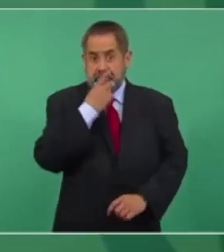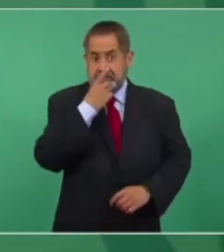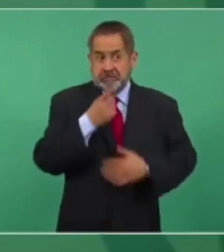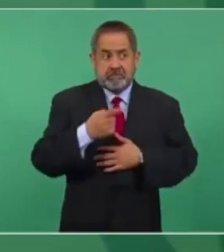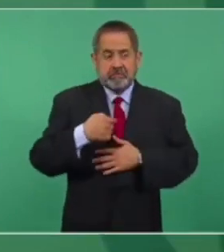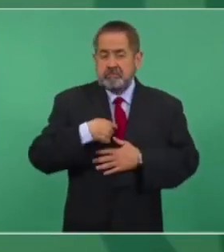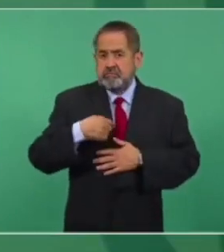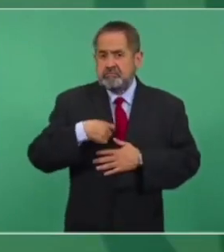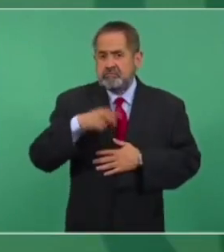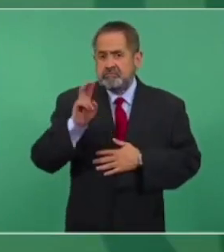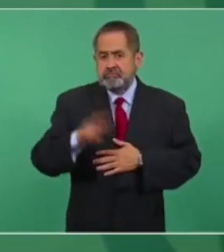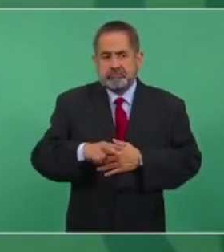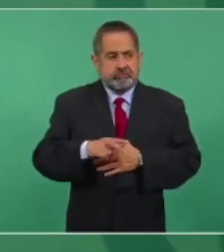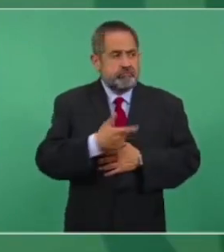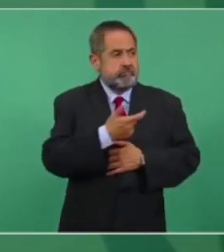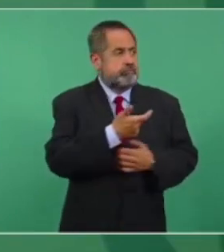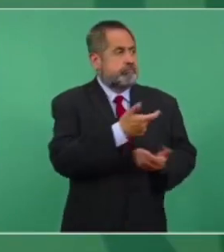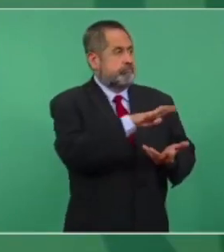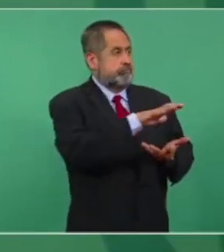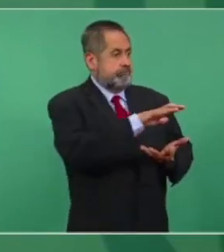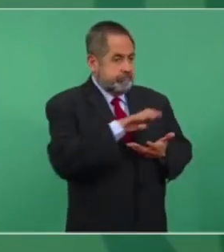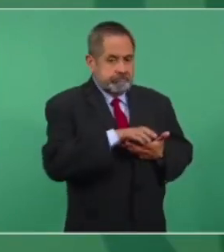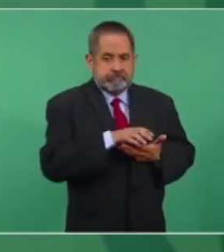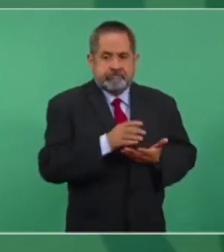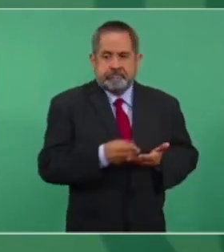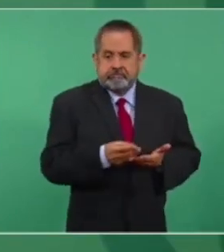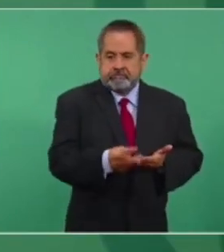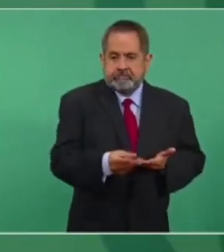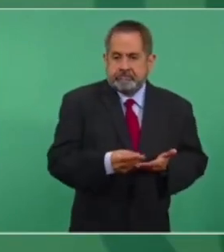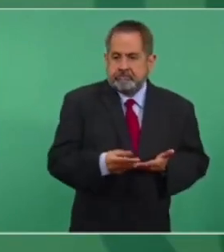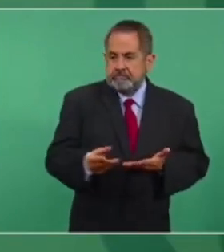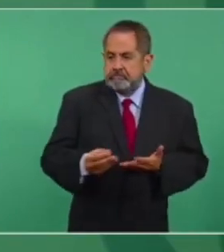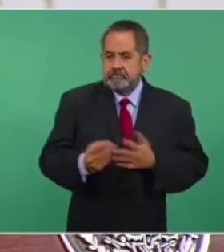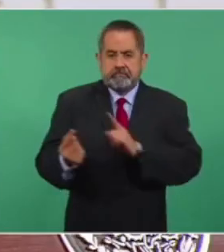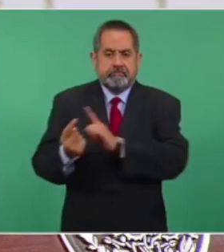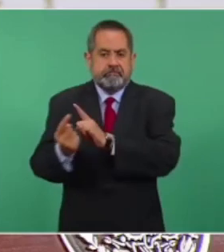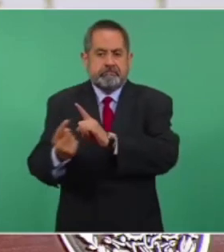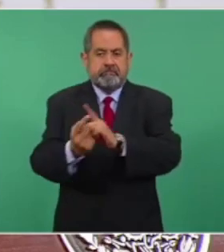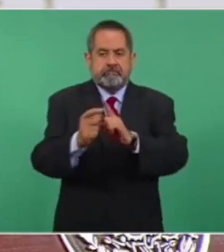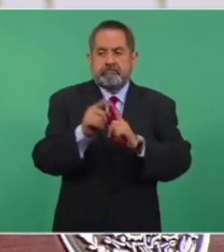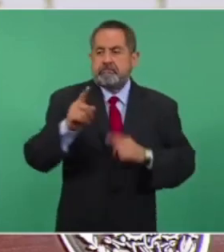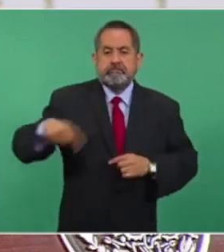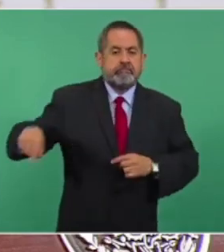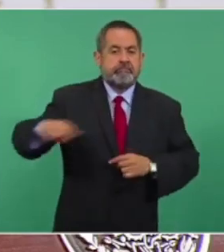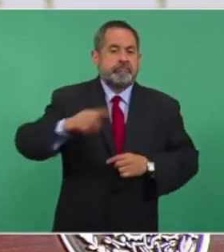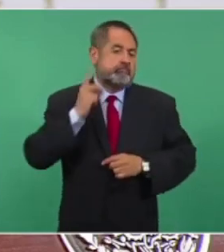o repartí dinero a legisladores